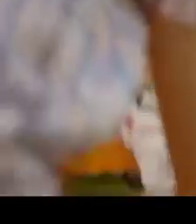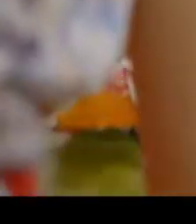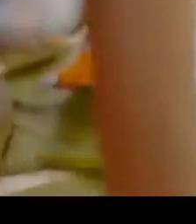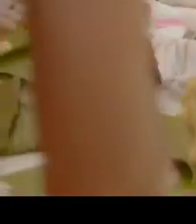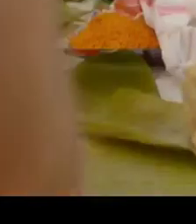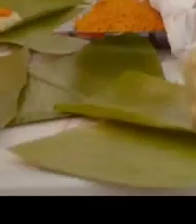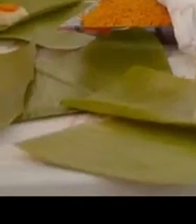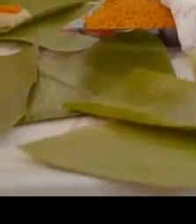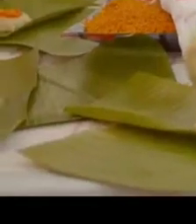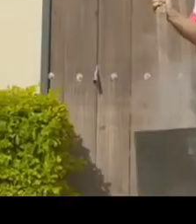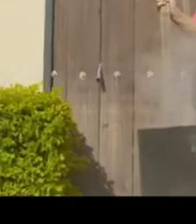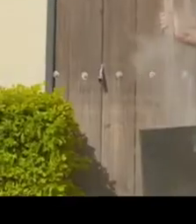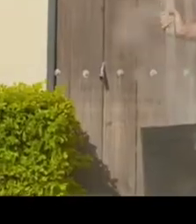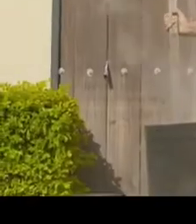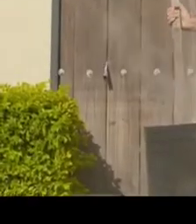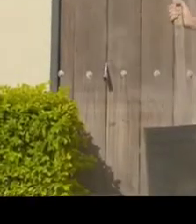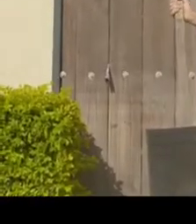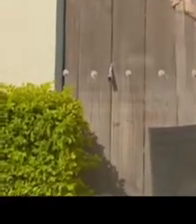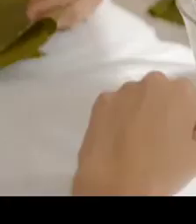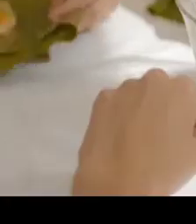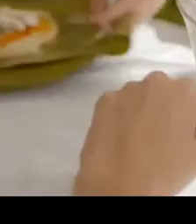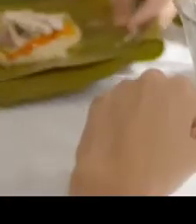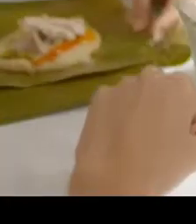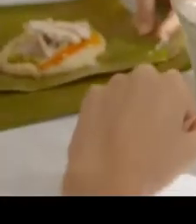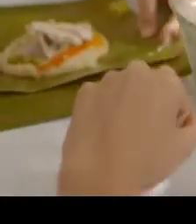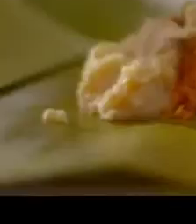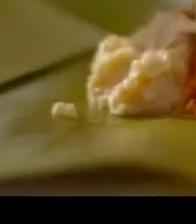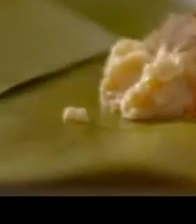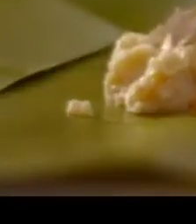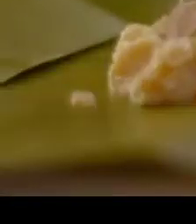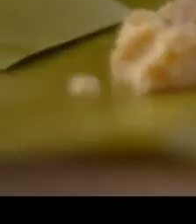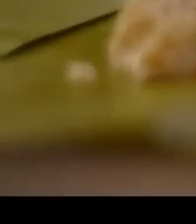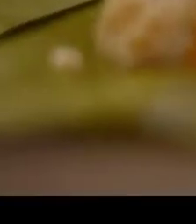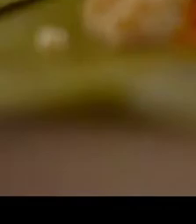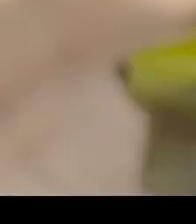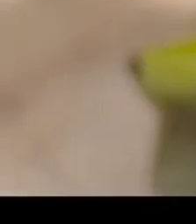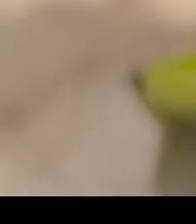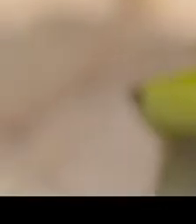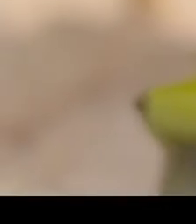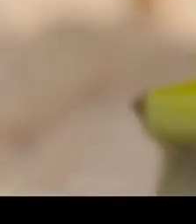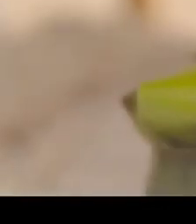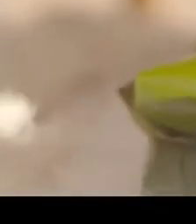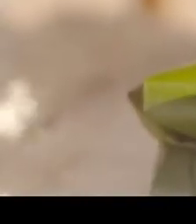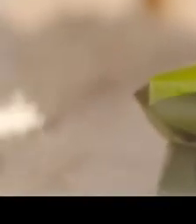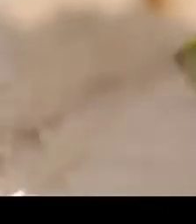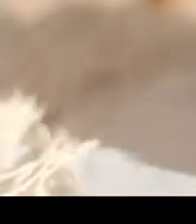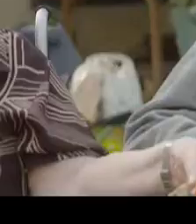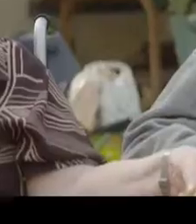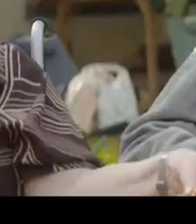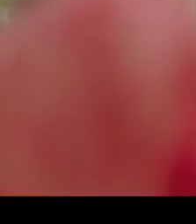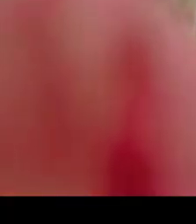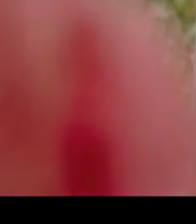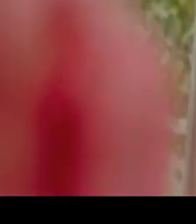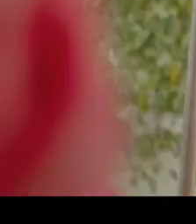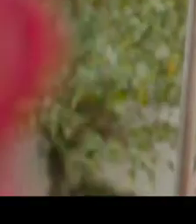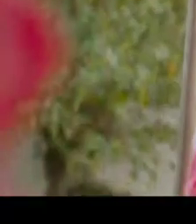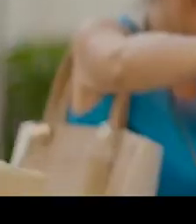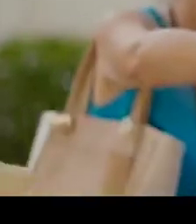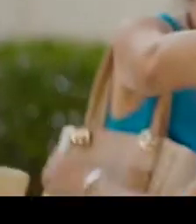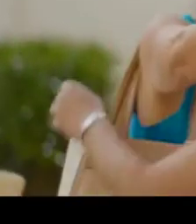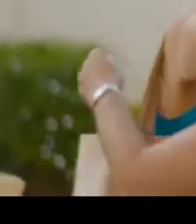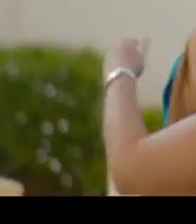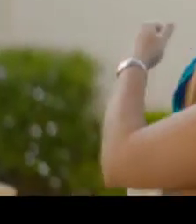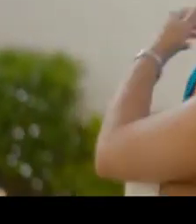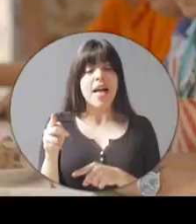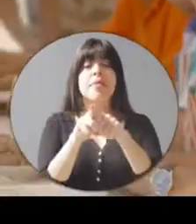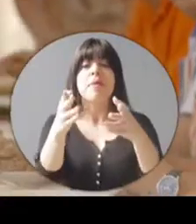Dentro del mensaje, el mandatario catalogó la Navidad como uno de los momentos en los que más recordamos los desafíos del año y los retos para el próximo.